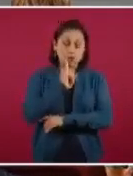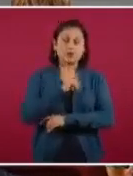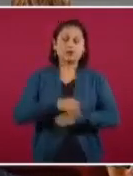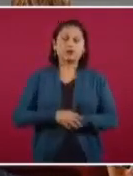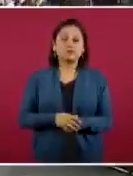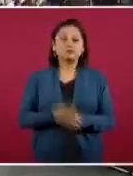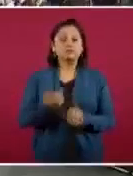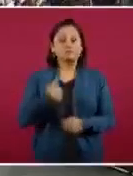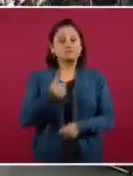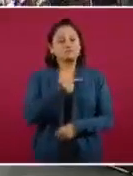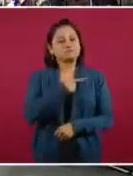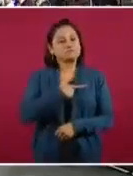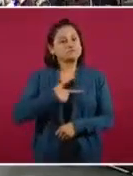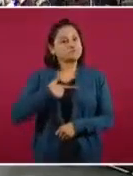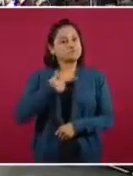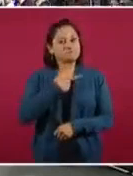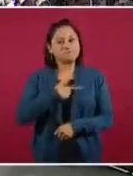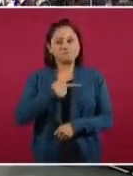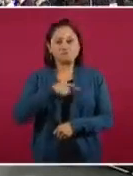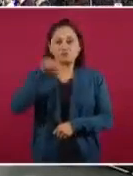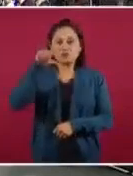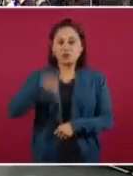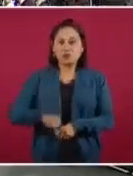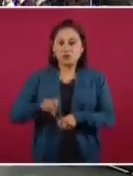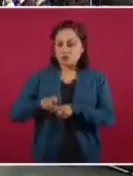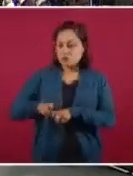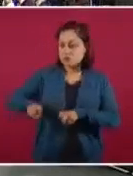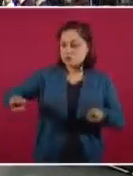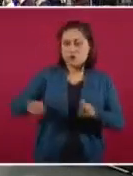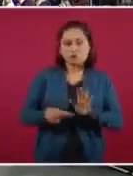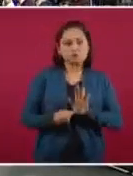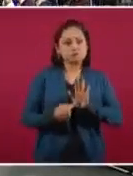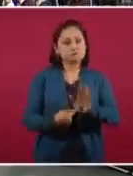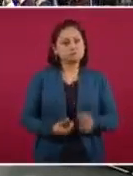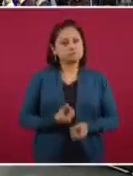toda esta rendición de cuentas.